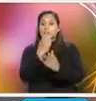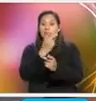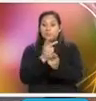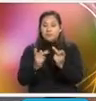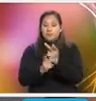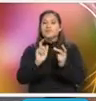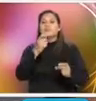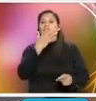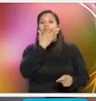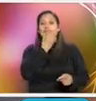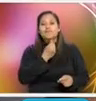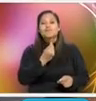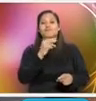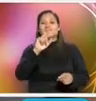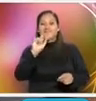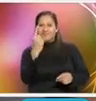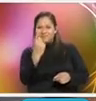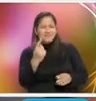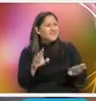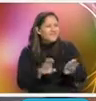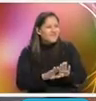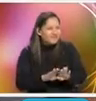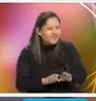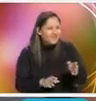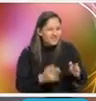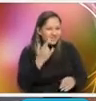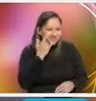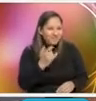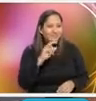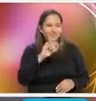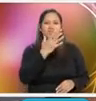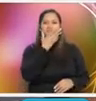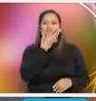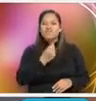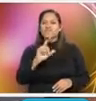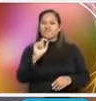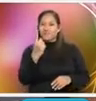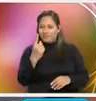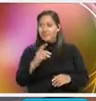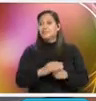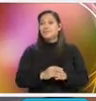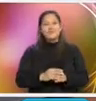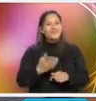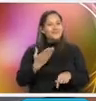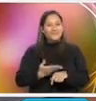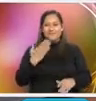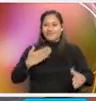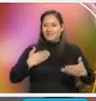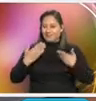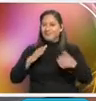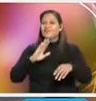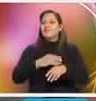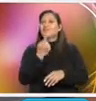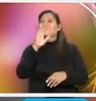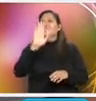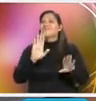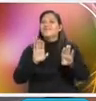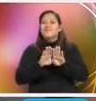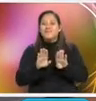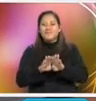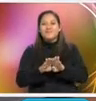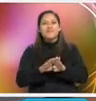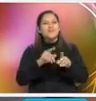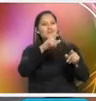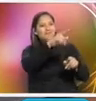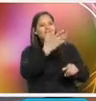Men 21. Esto es acerca... ¿Cómo es esto? Es muy, bueno, muy divertido, porque es como pues la